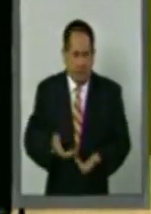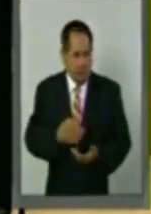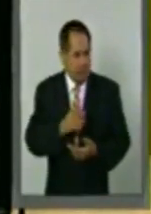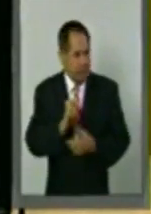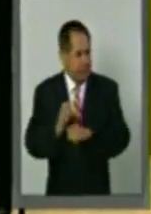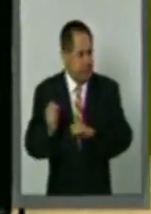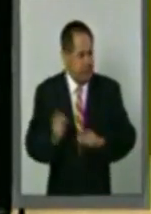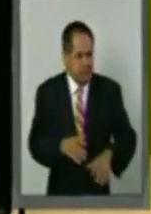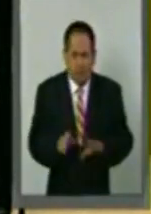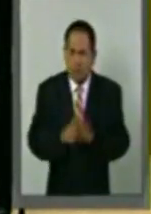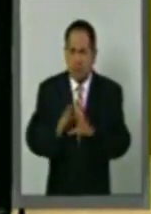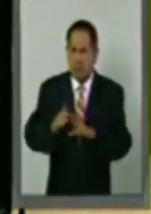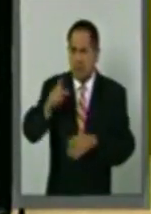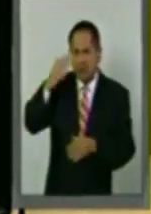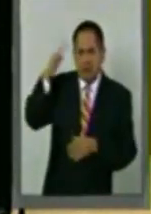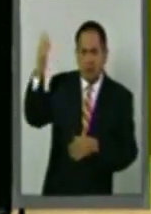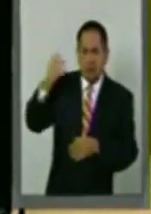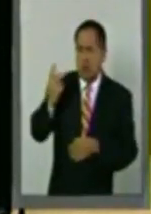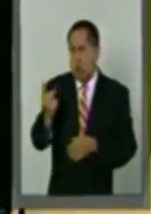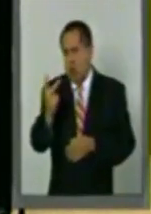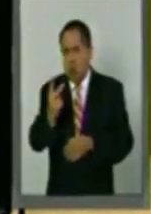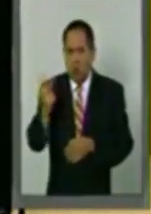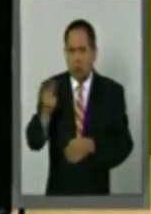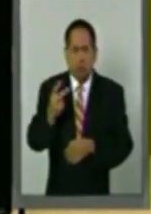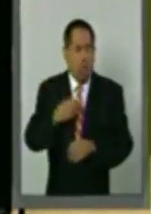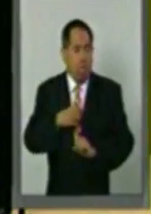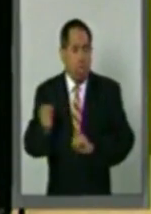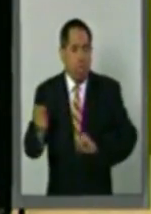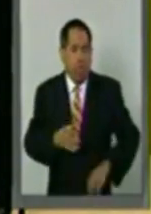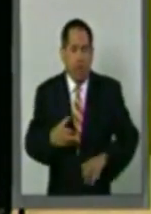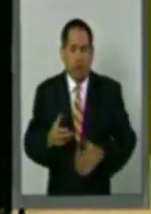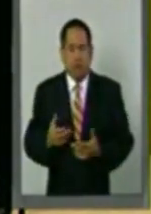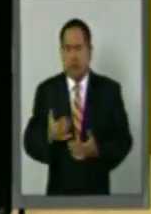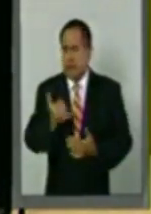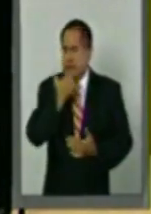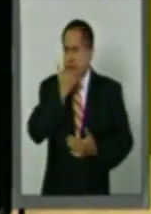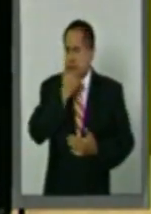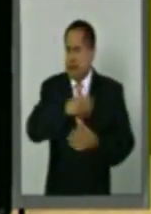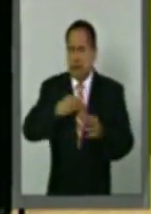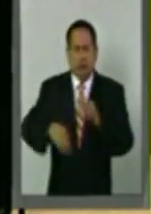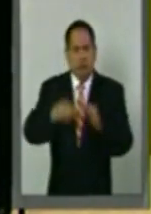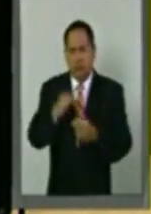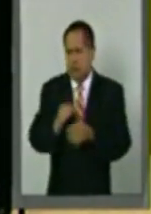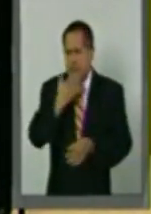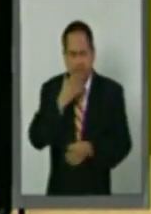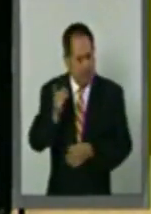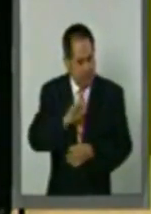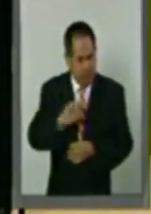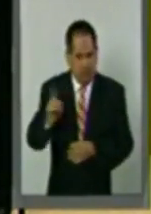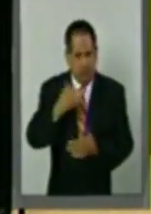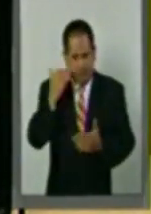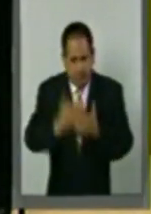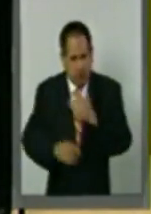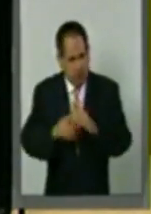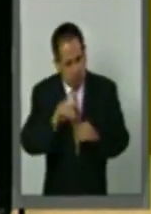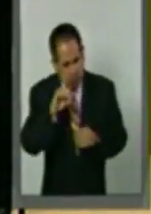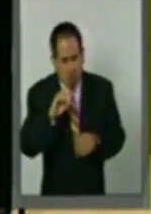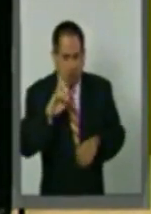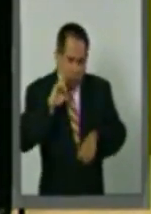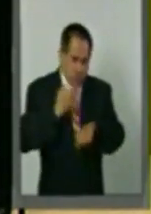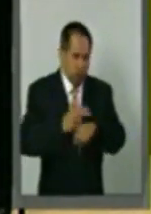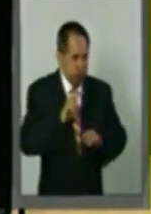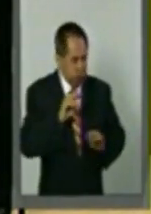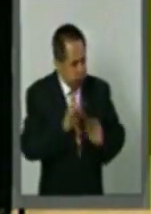de un menor por parte de alguno de ambos padres, que radica en el incumplimiento de las obligaciones de crianza para con sus